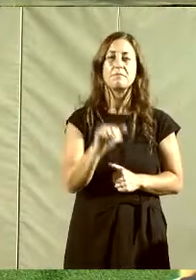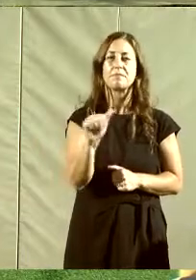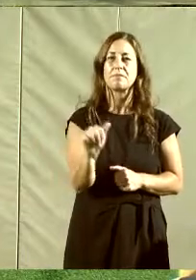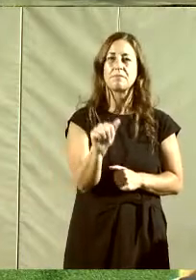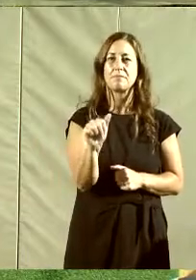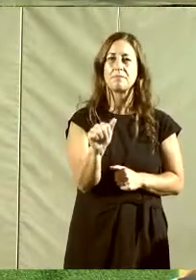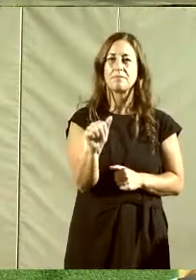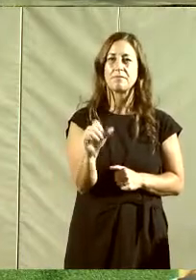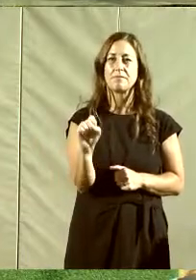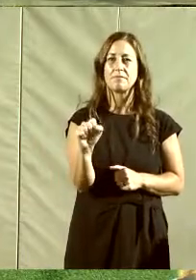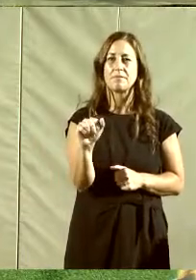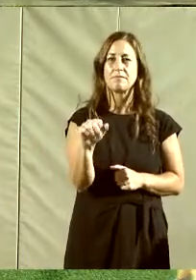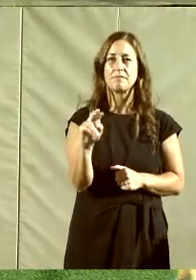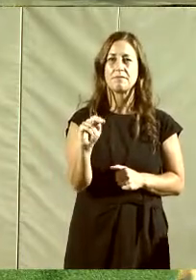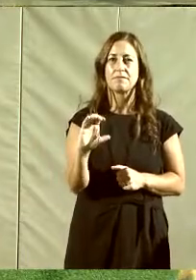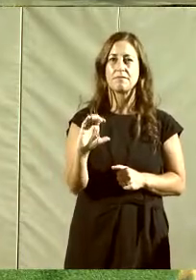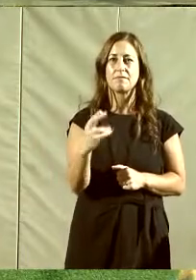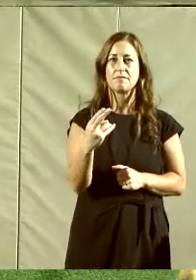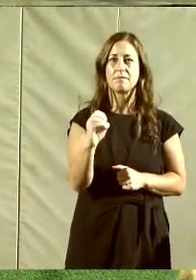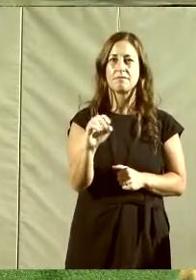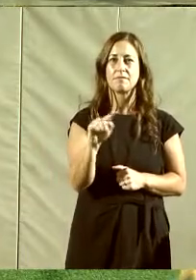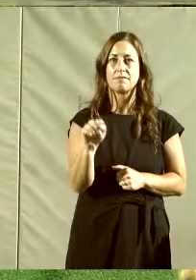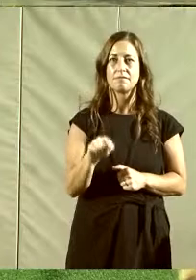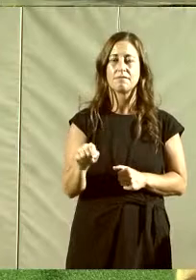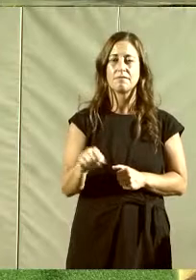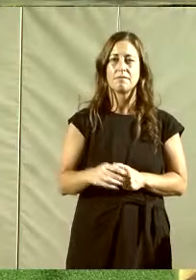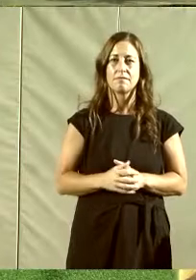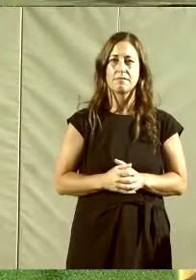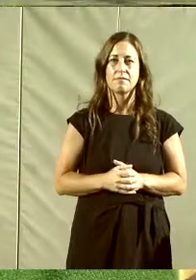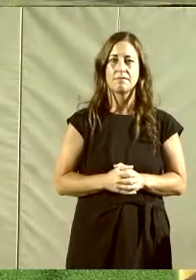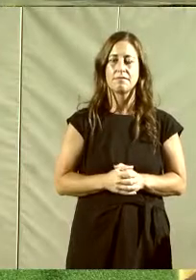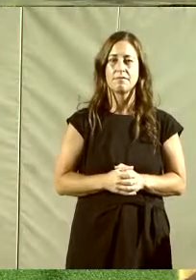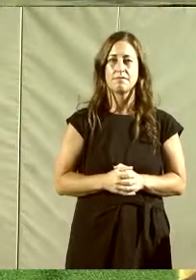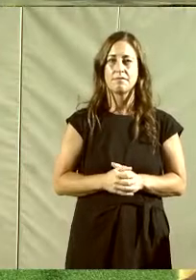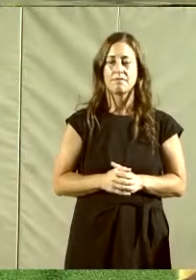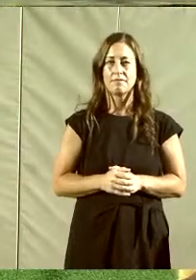Anderson Manuel Sanchez Sanchez.